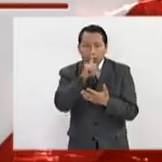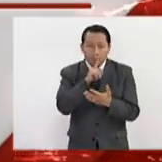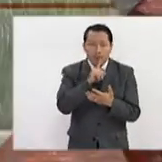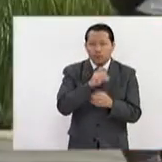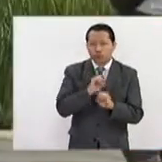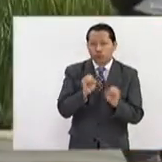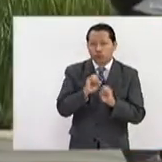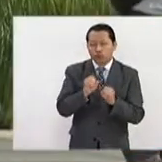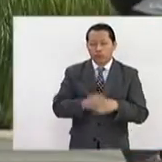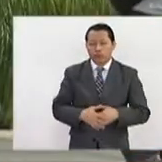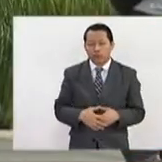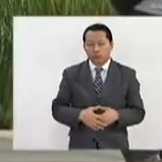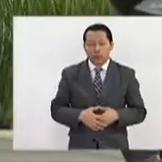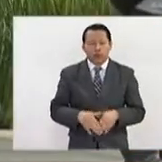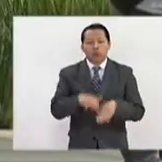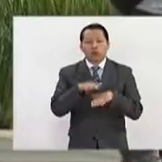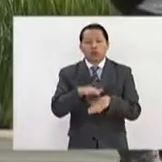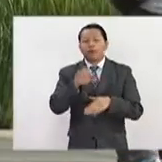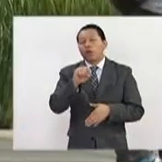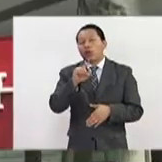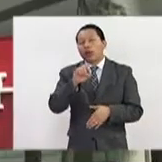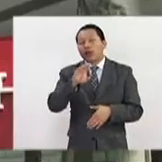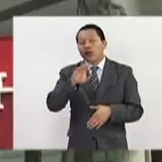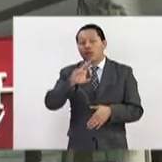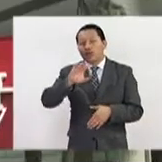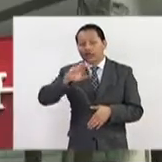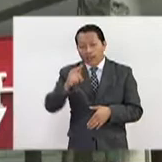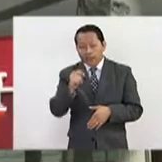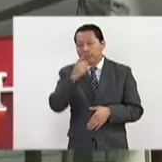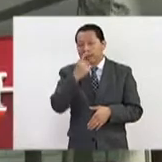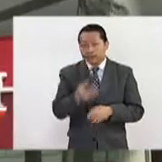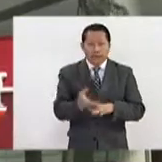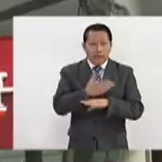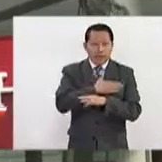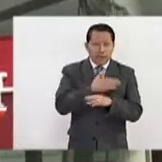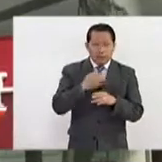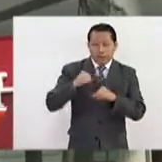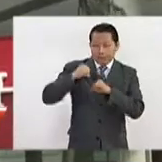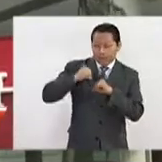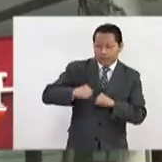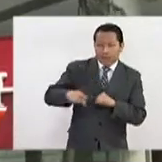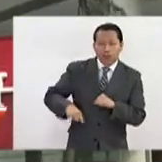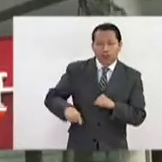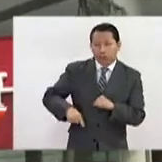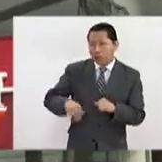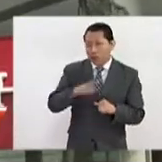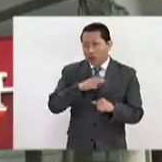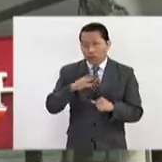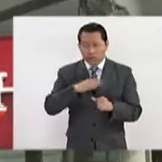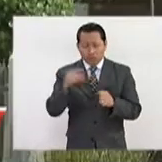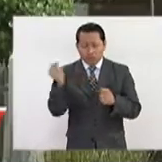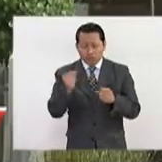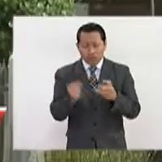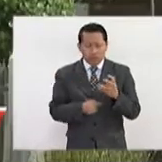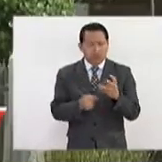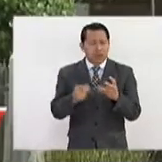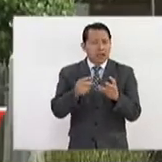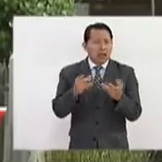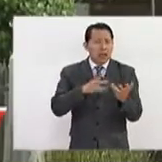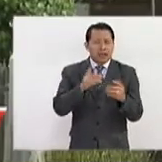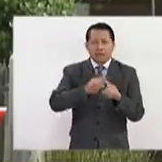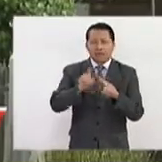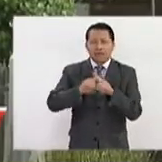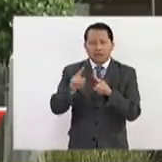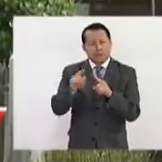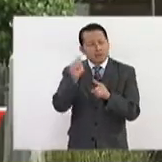fiscal. Sobre el caso Odebrecht, dijo que desde el principio las autoridades han tomado las medidas correspondientes siempre